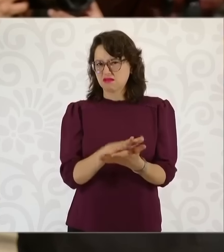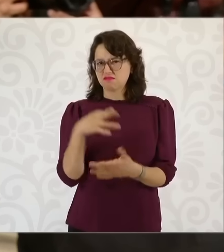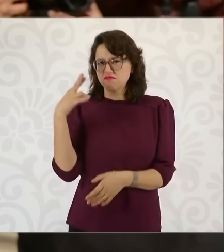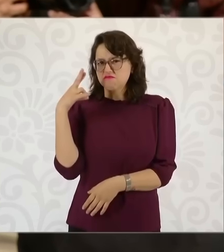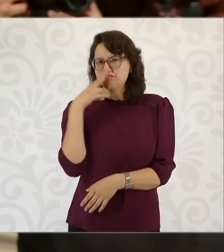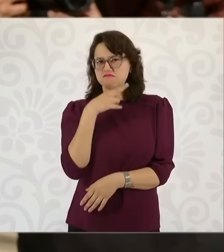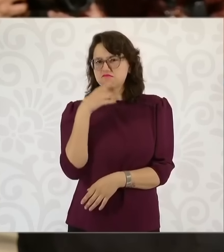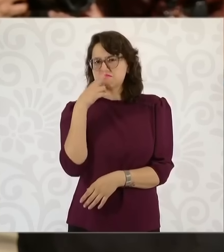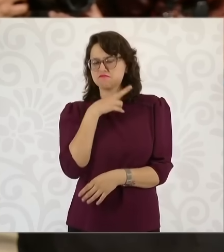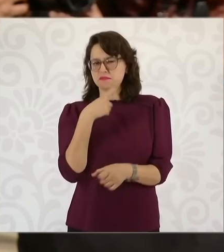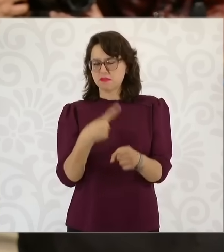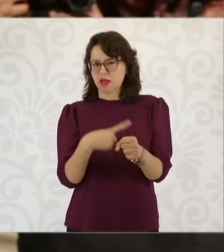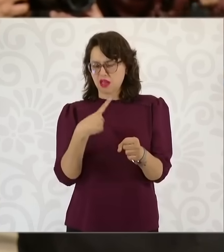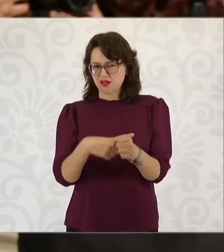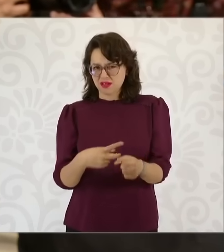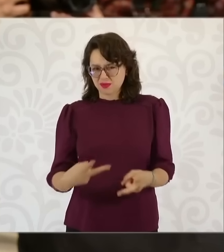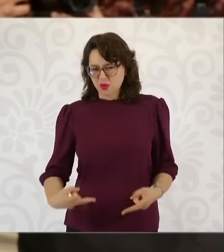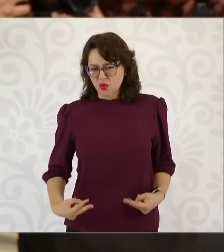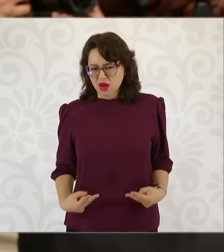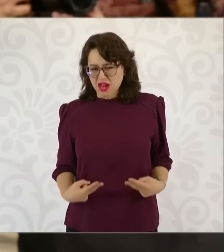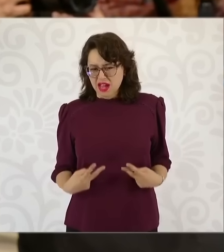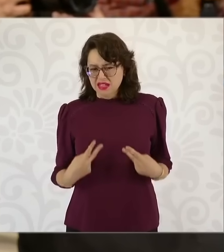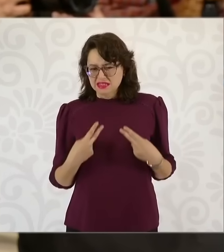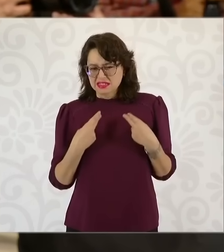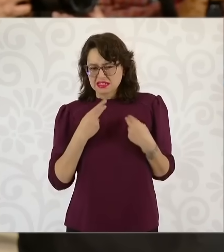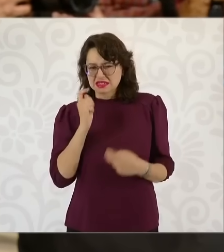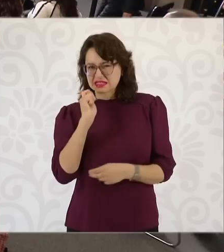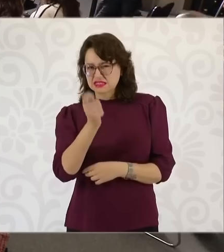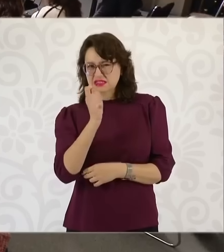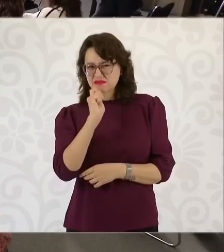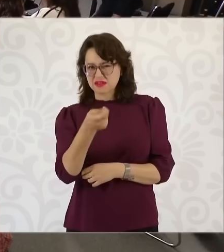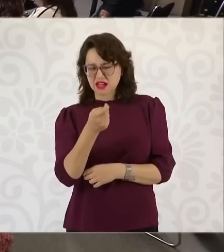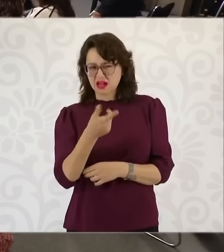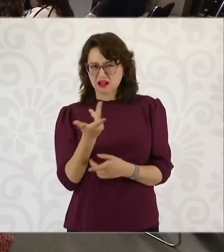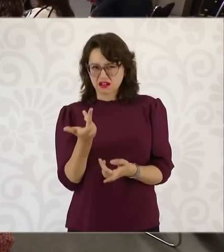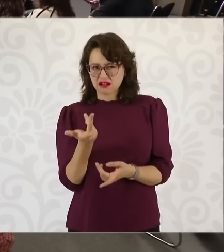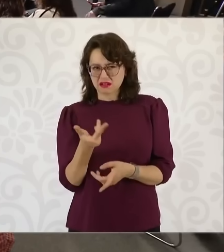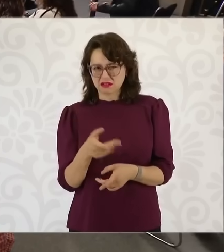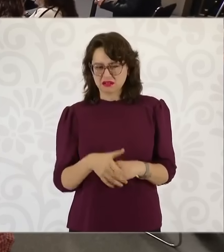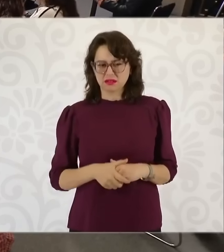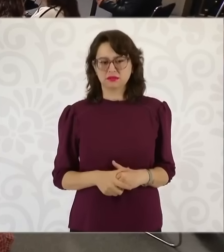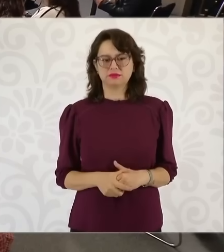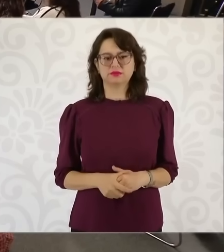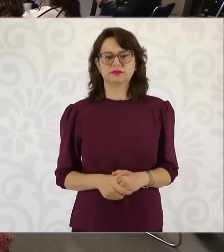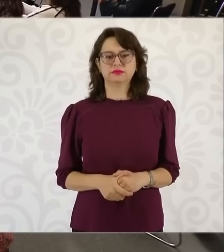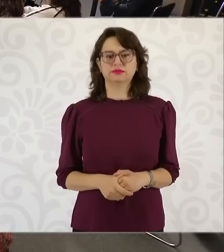a qué se refiere específicamente este apartado. ¿Quieres informarse?